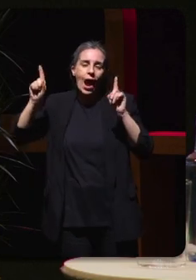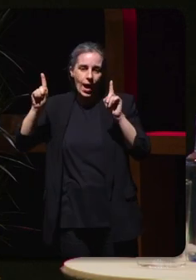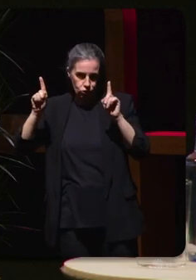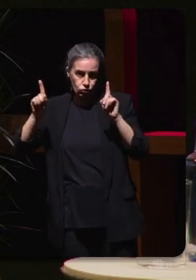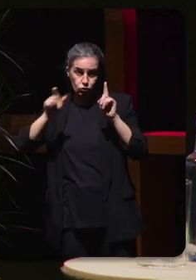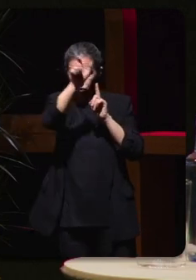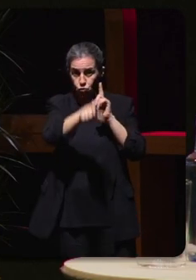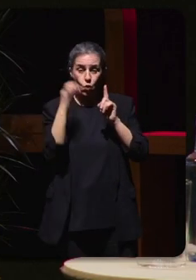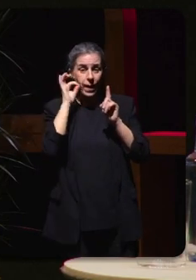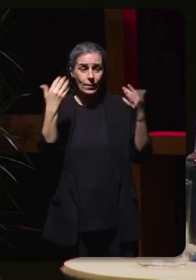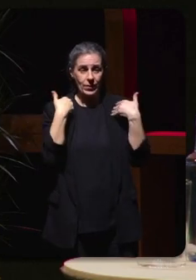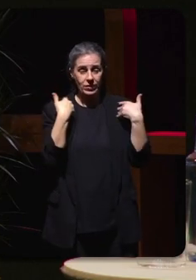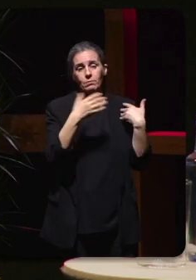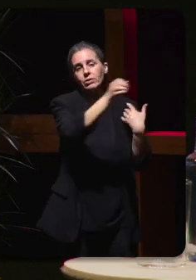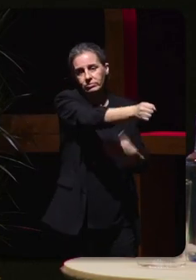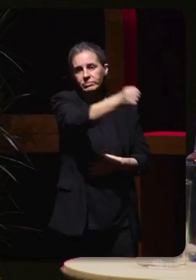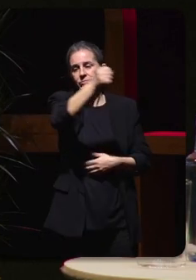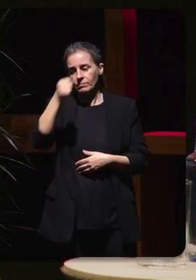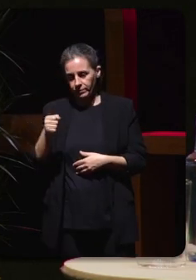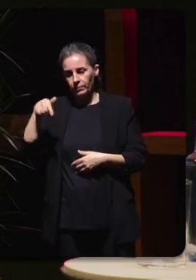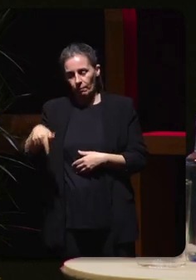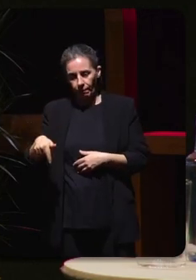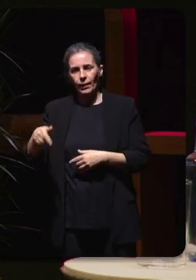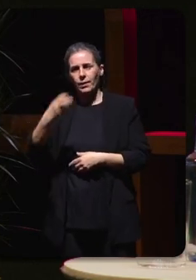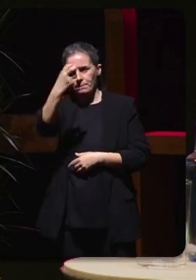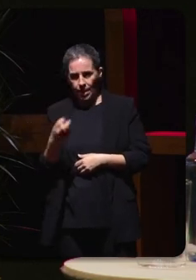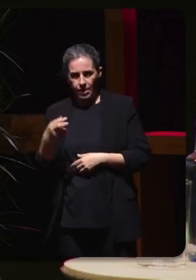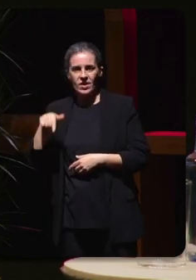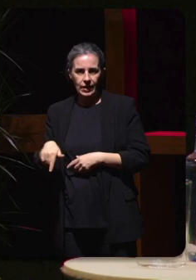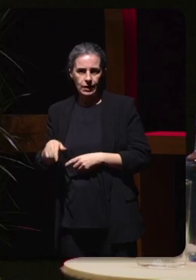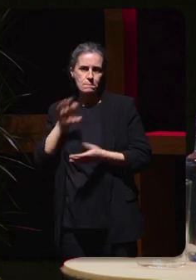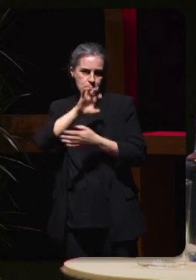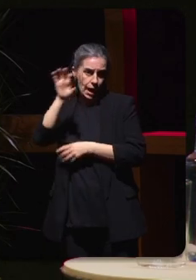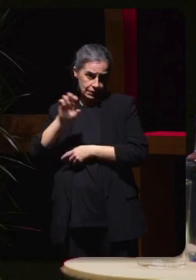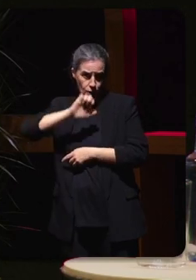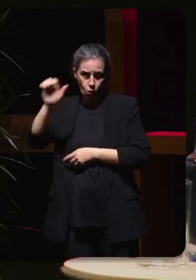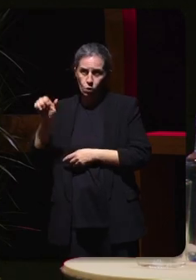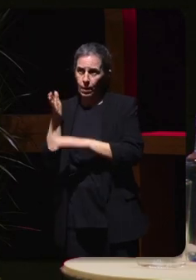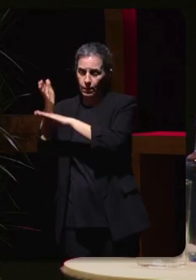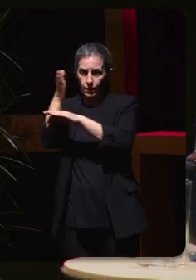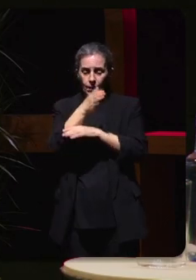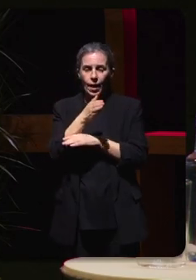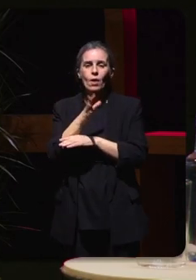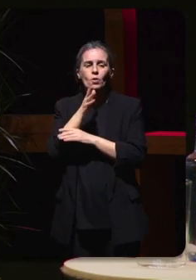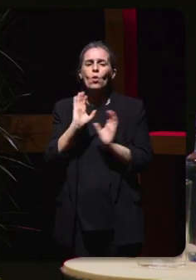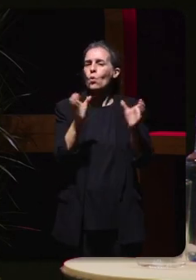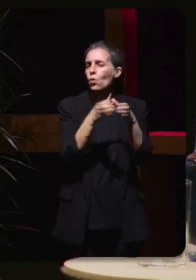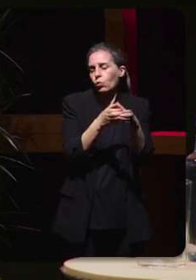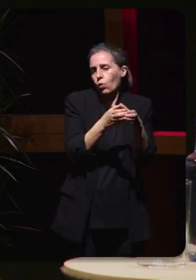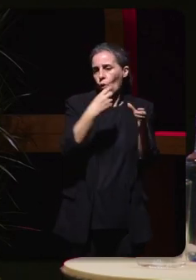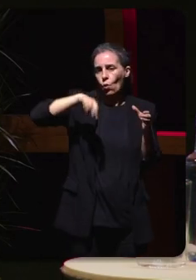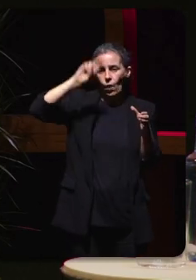que poderla sacar y bueno, estuvo aquí, estuvo en varios países europeos, etc. Y es pues, un clan que se sintió ofendido porque